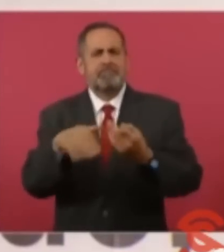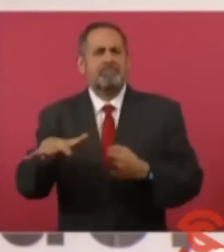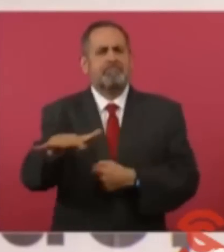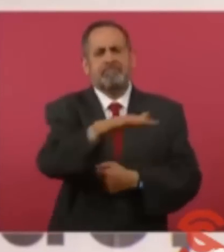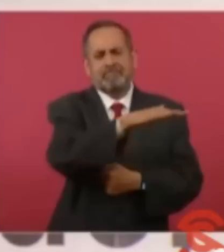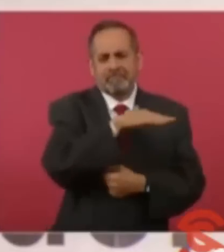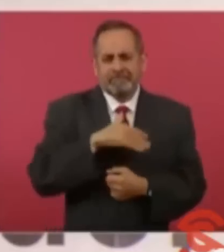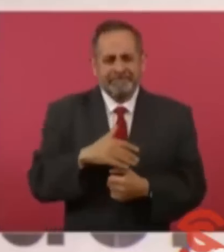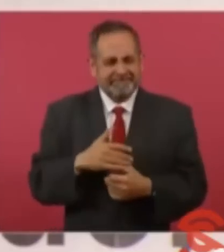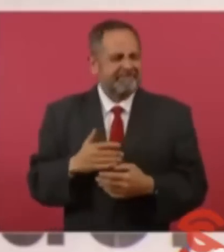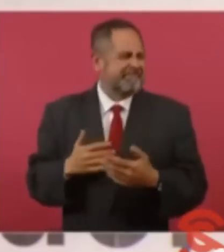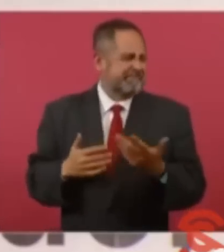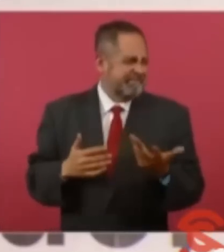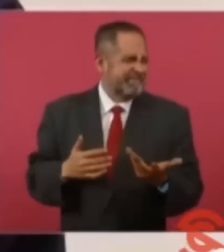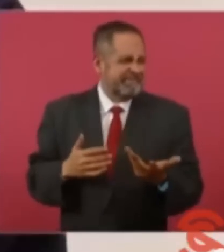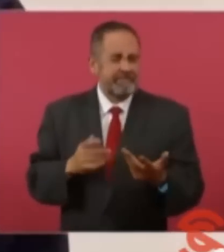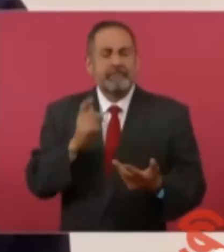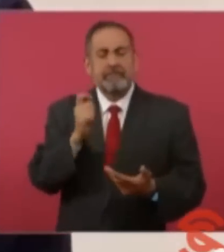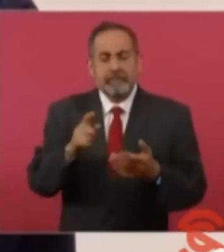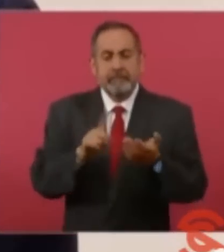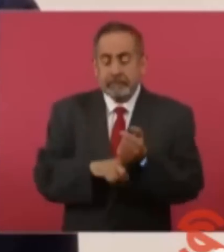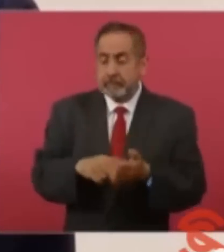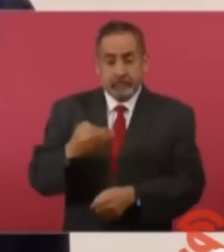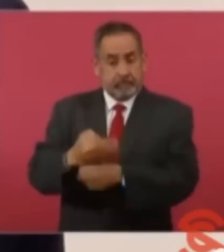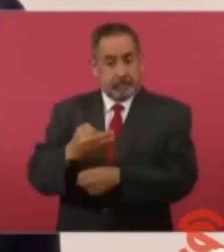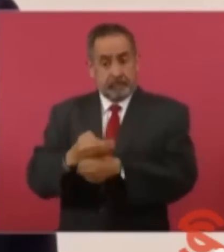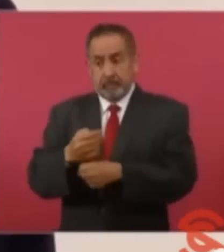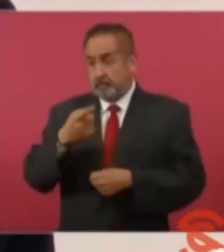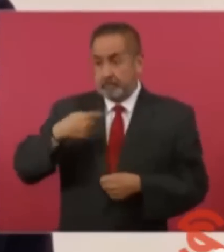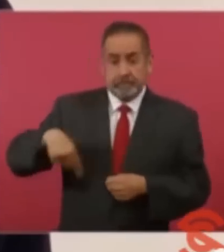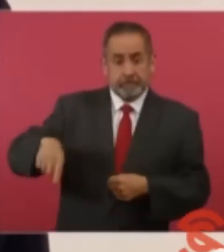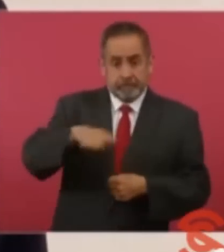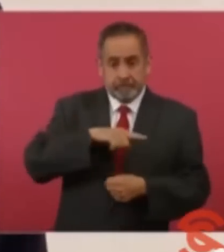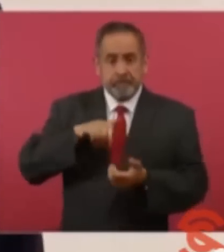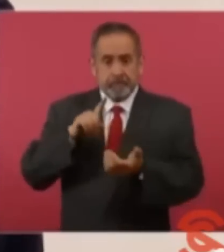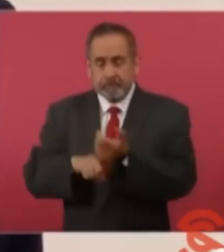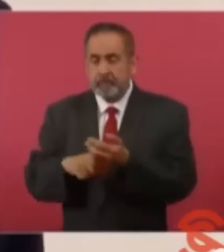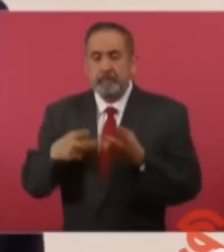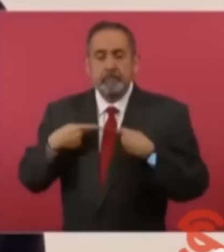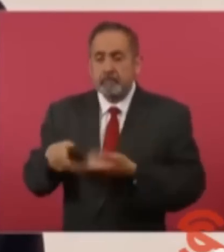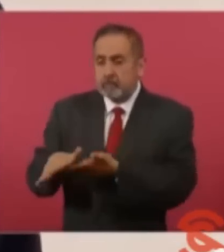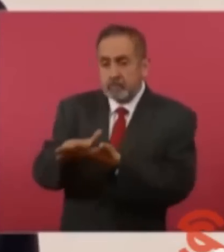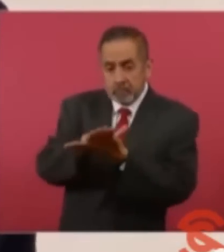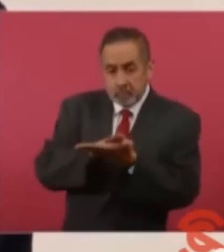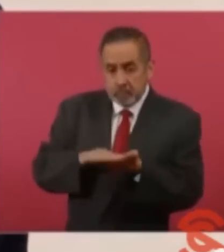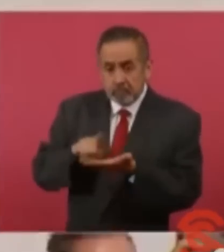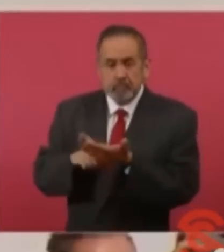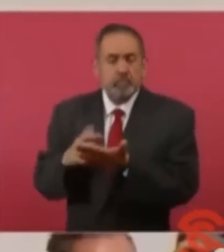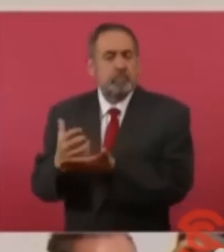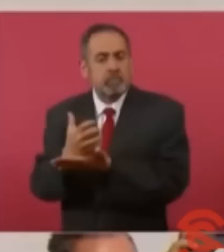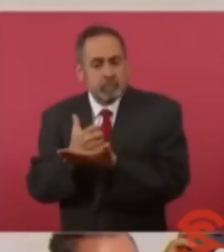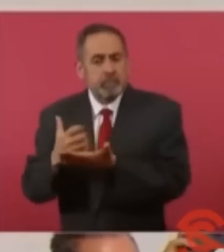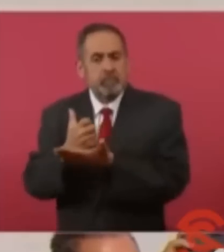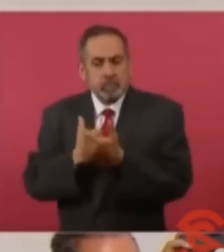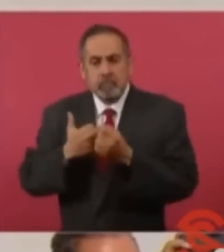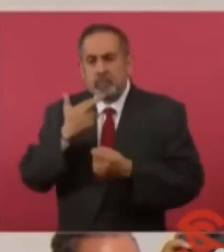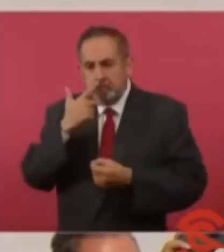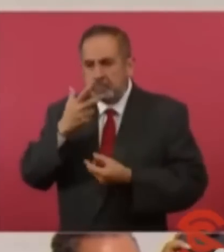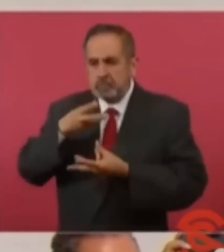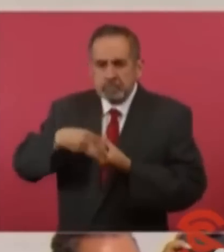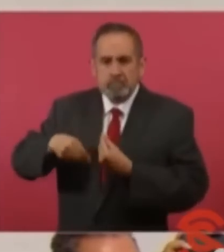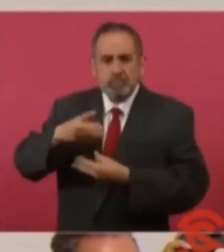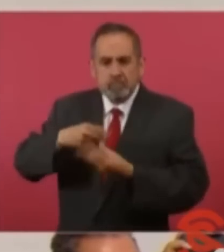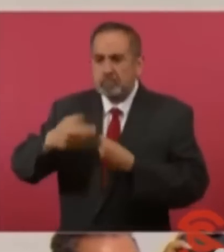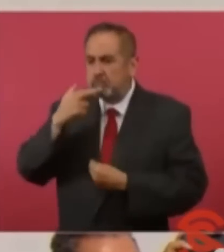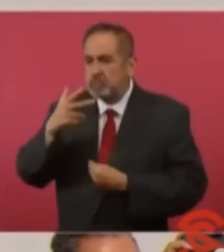porque no solo han mejorado los ingresos de los de abajo. El año pasado los